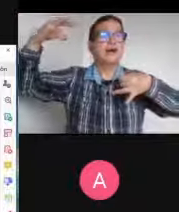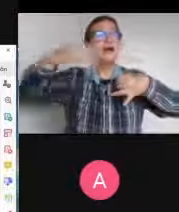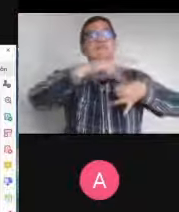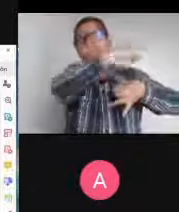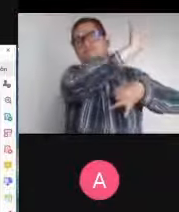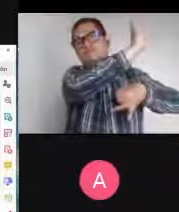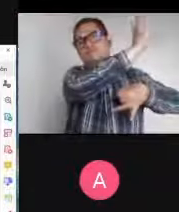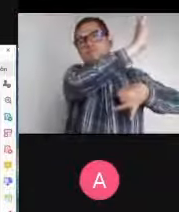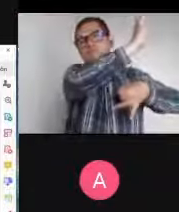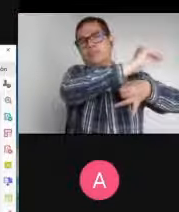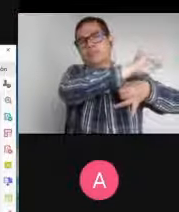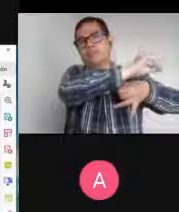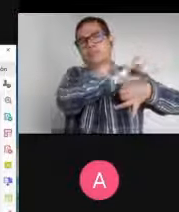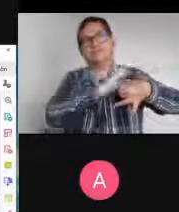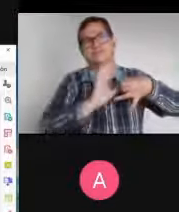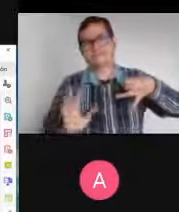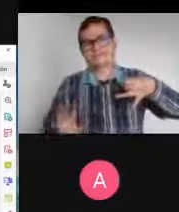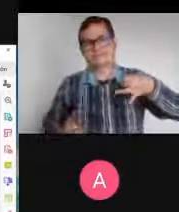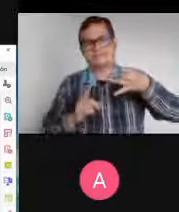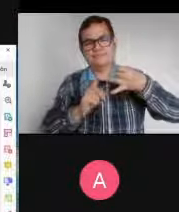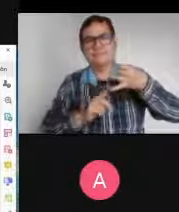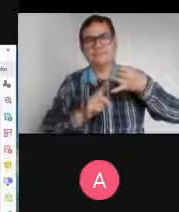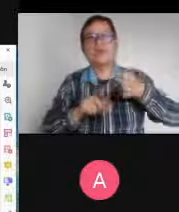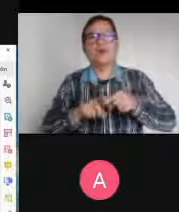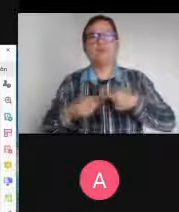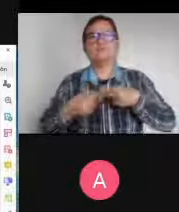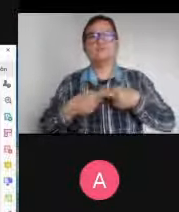tal el paso de nuestra corriente eléctrica.